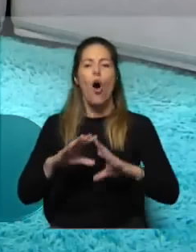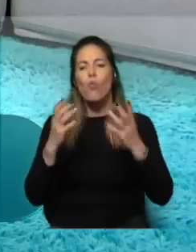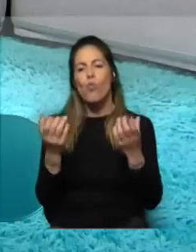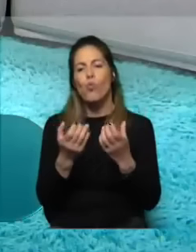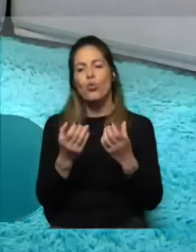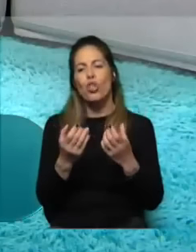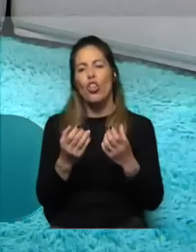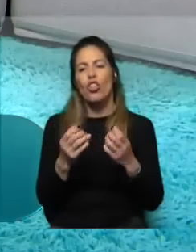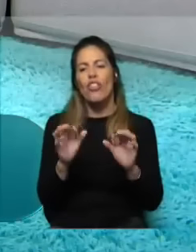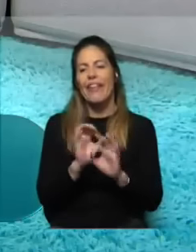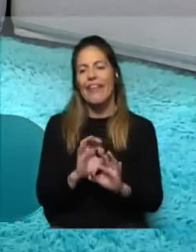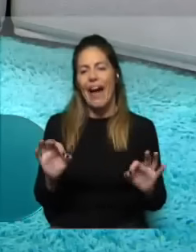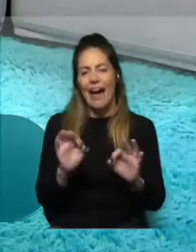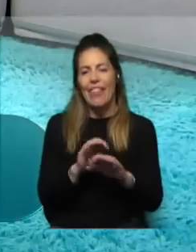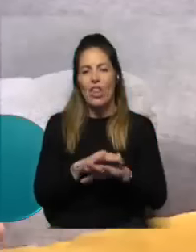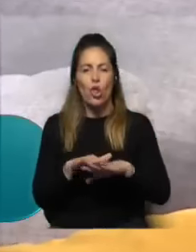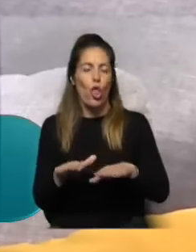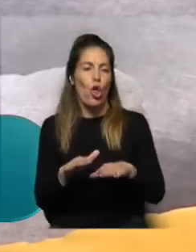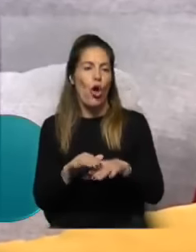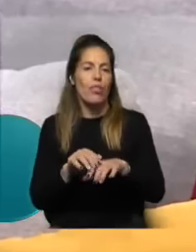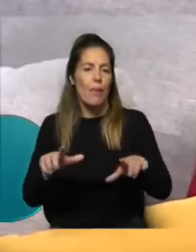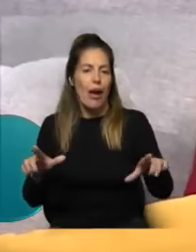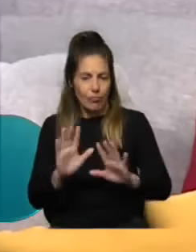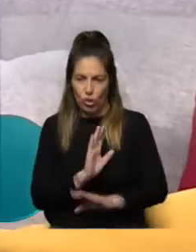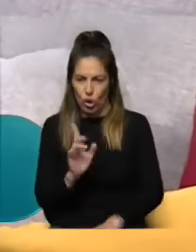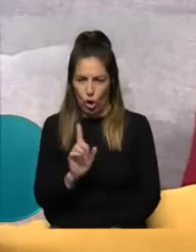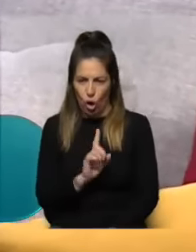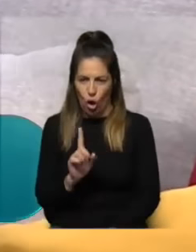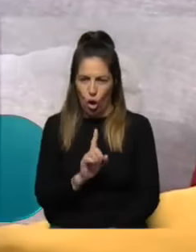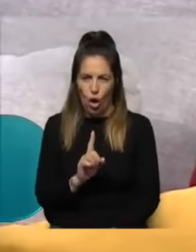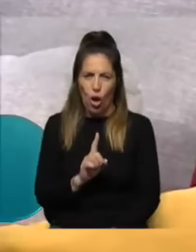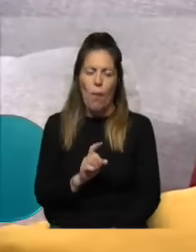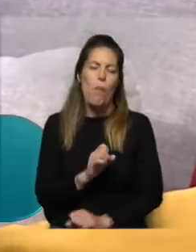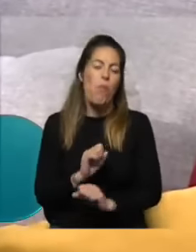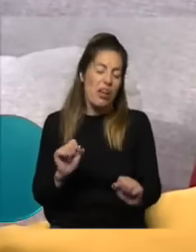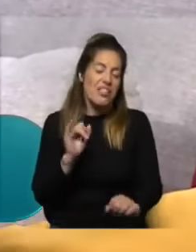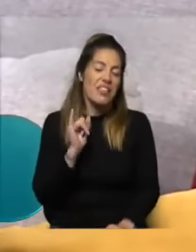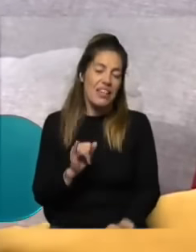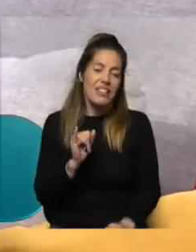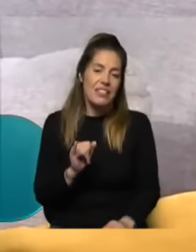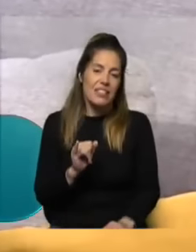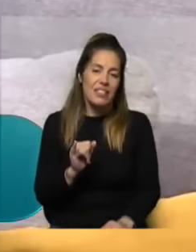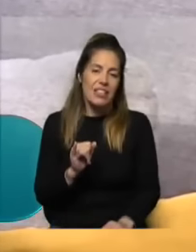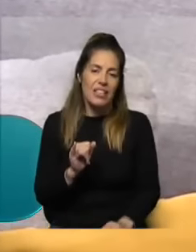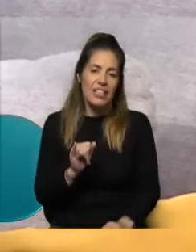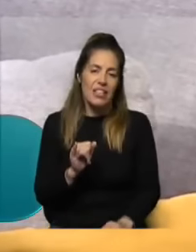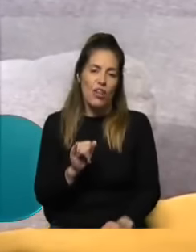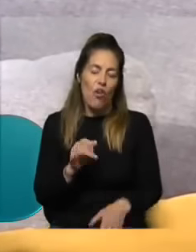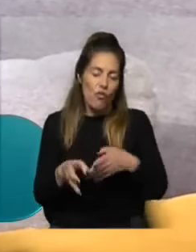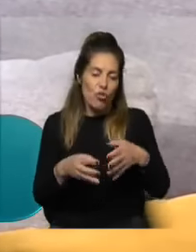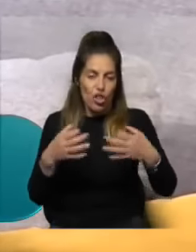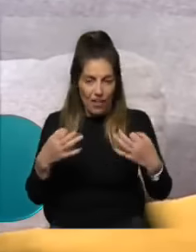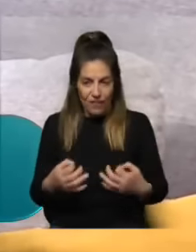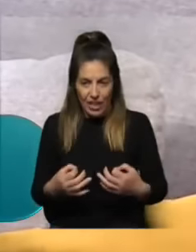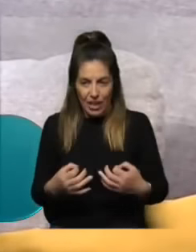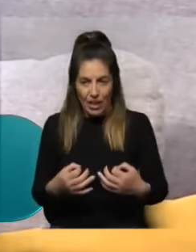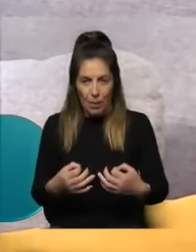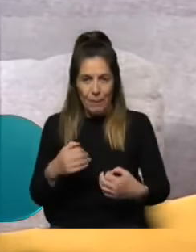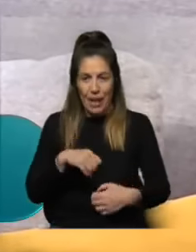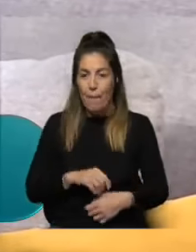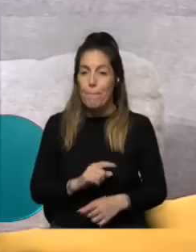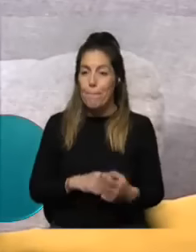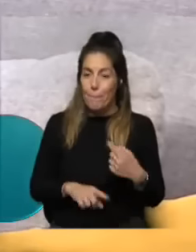es, no tengo nada, despejado. Puede ser el desapego, el despojo, pueden funcionar correctamente para uno internamente.